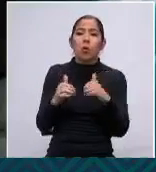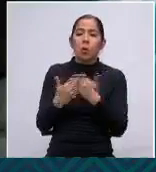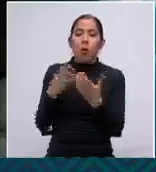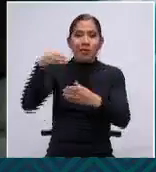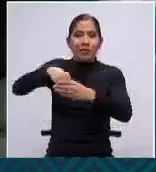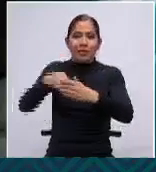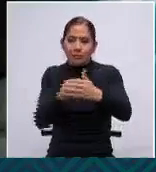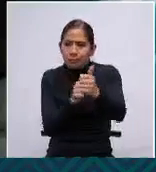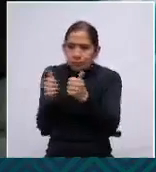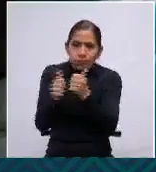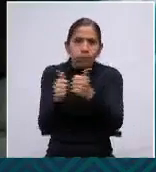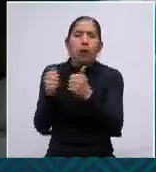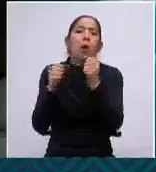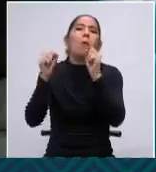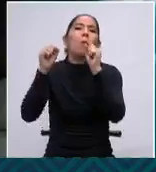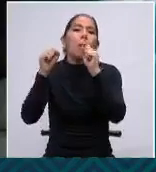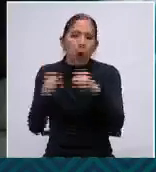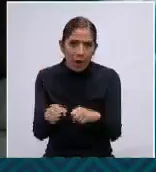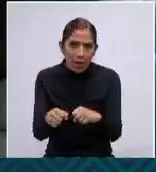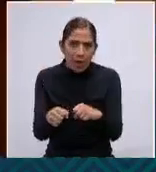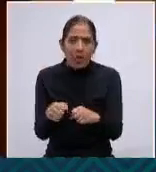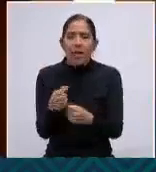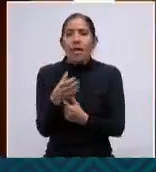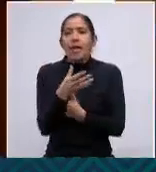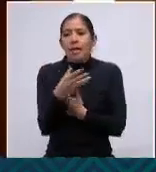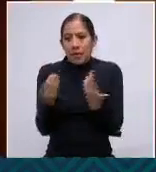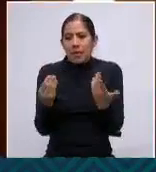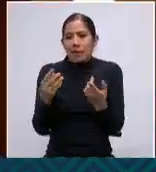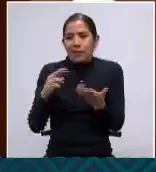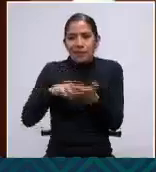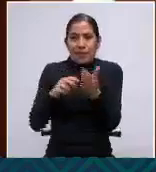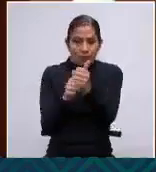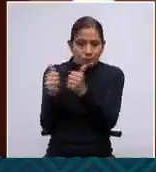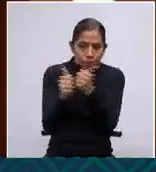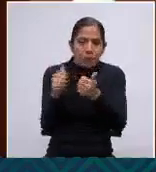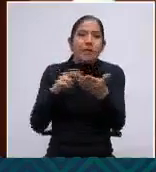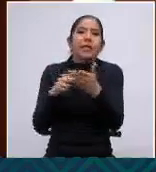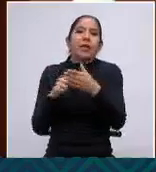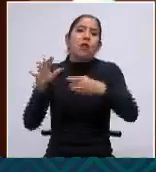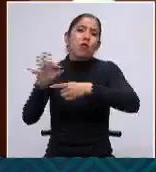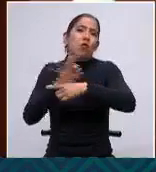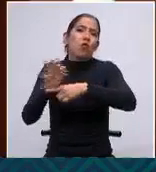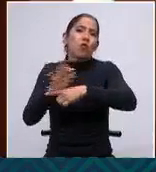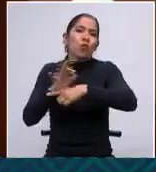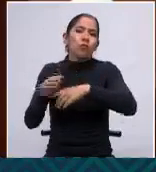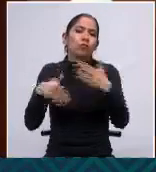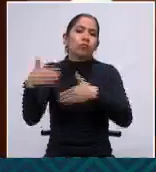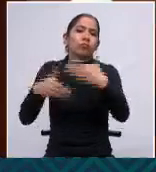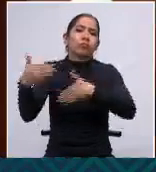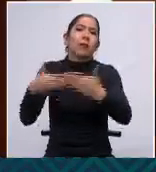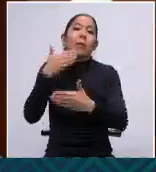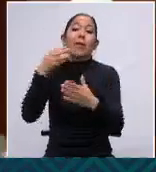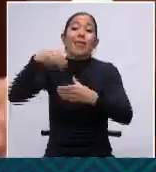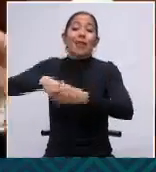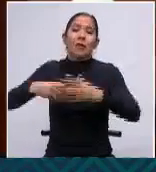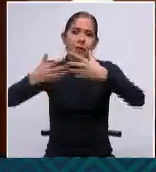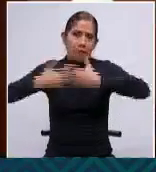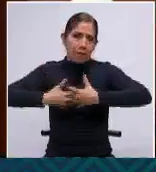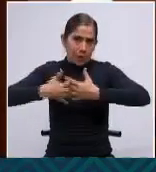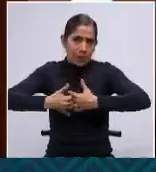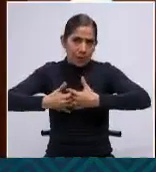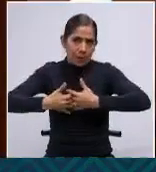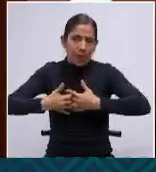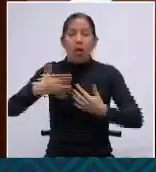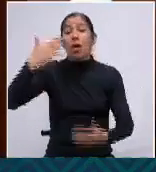competitividad y poder generar también eficiencia dentro de nuestra industria. Correcto. Porque